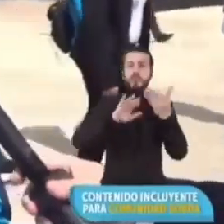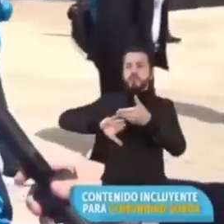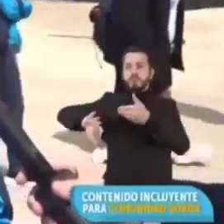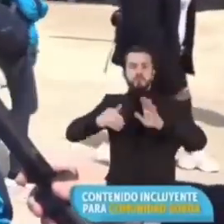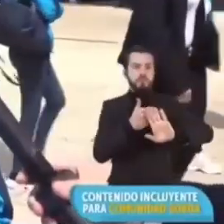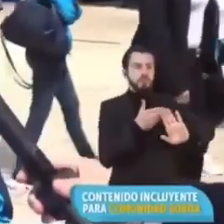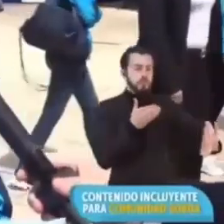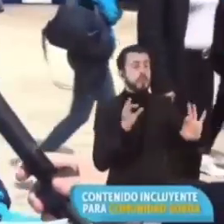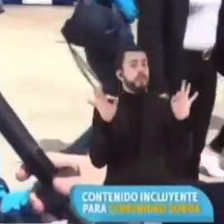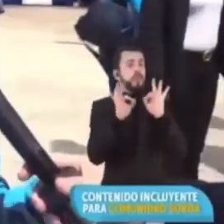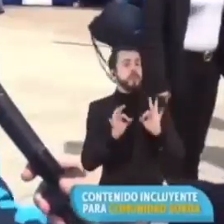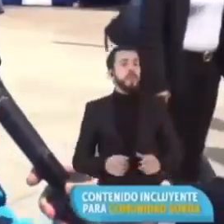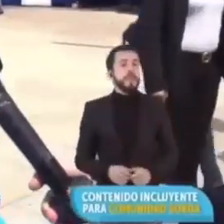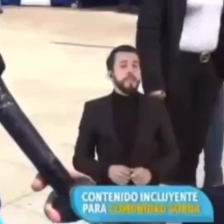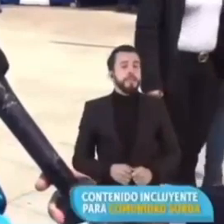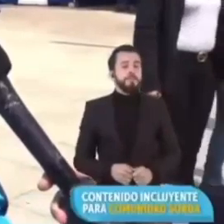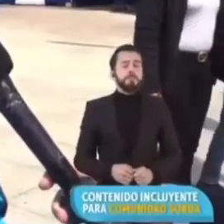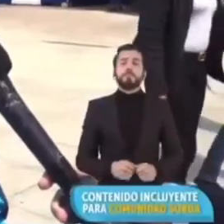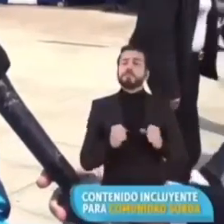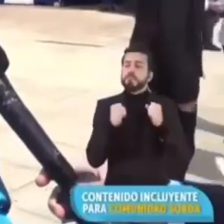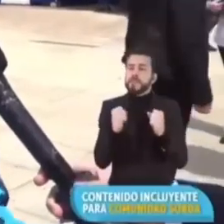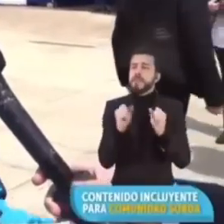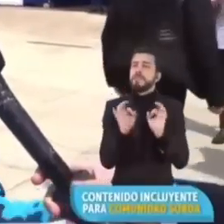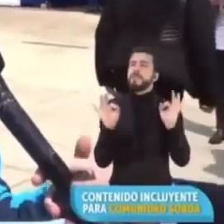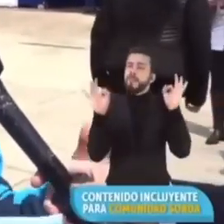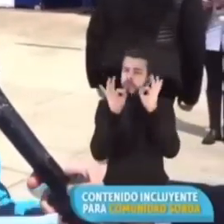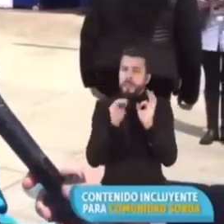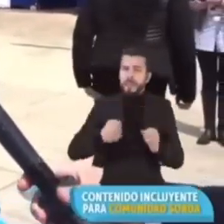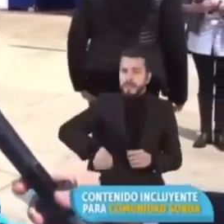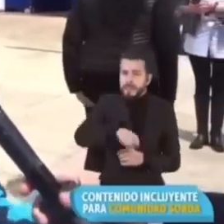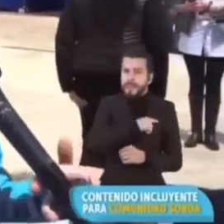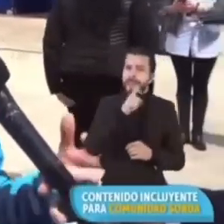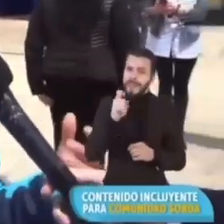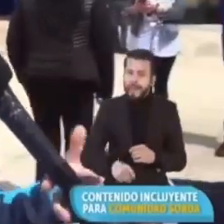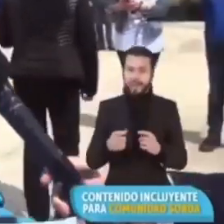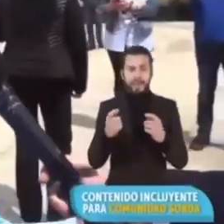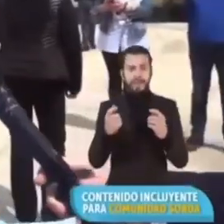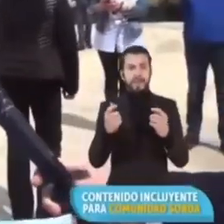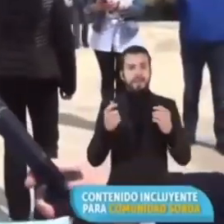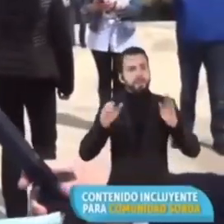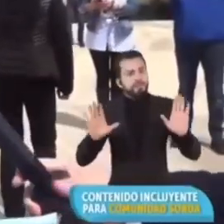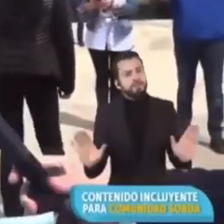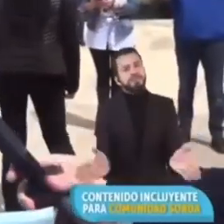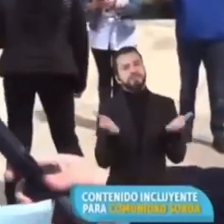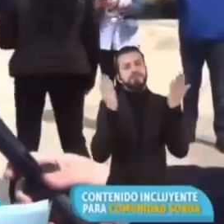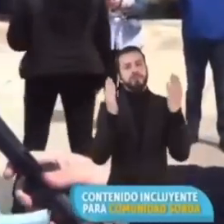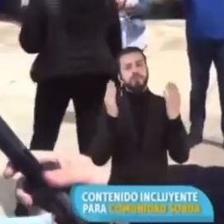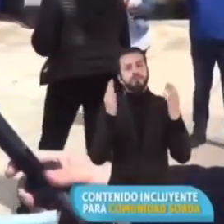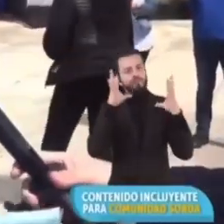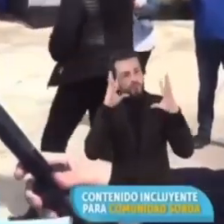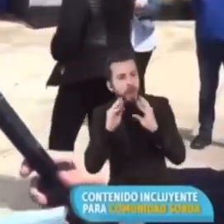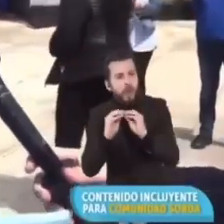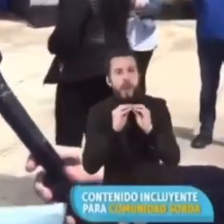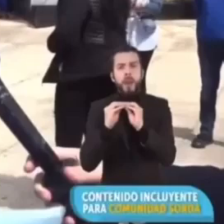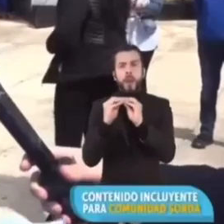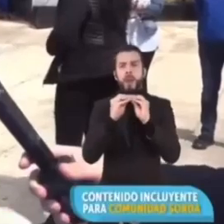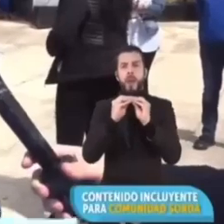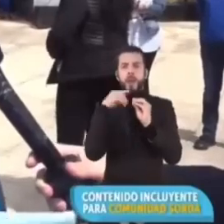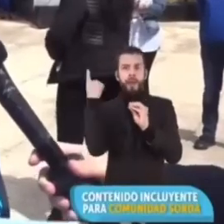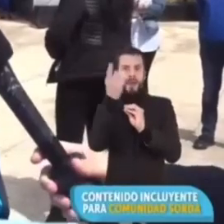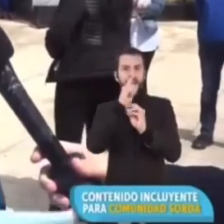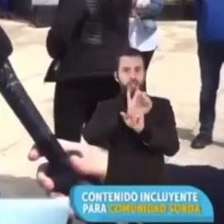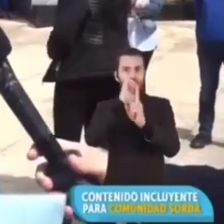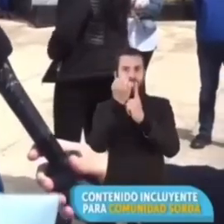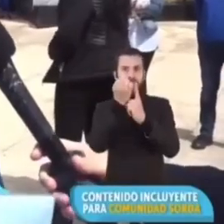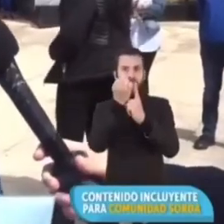distanciamiento. Pues la parte más importante de que podamos hacer una reactivación, reconciliación, rescate social como el que estamos haciendo